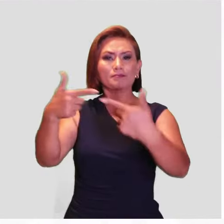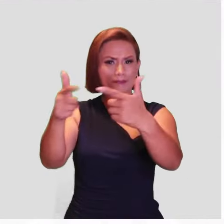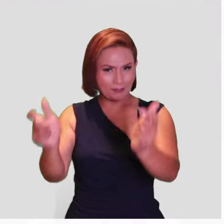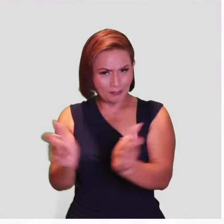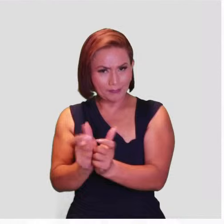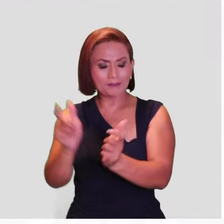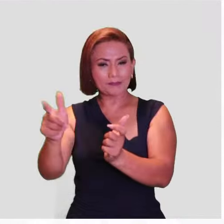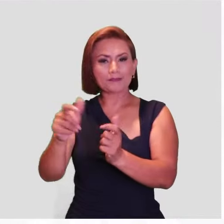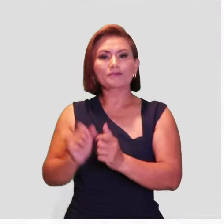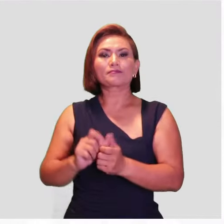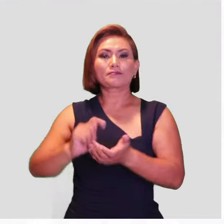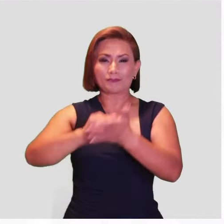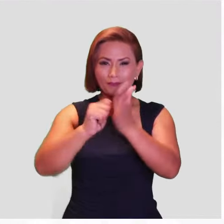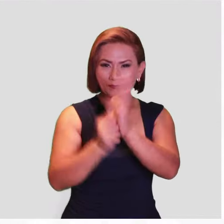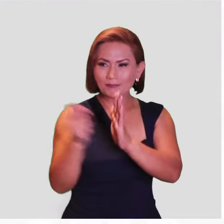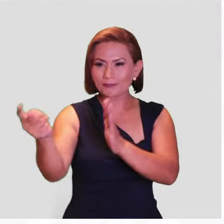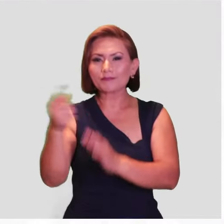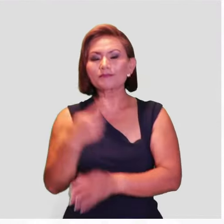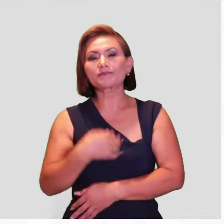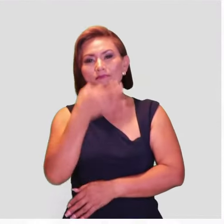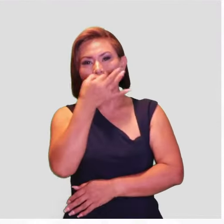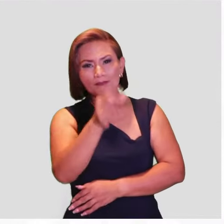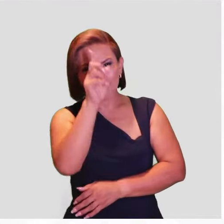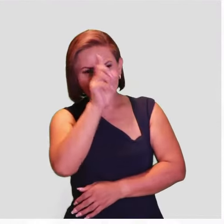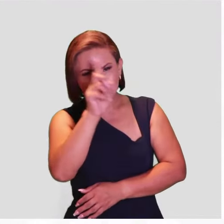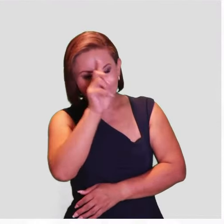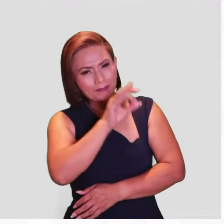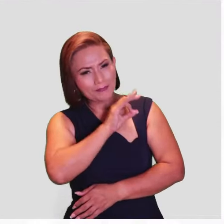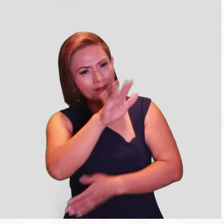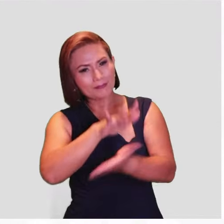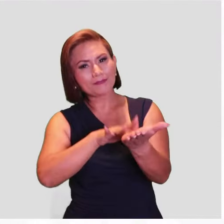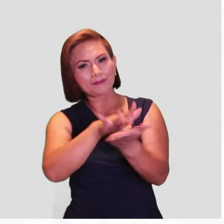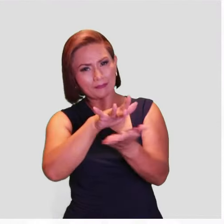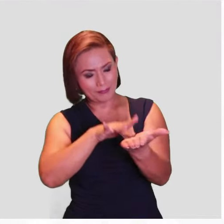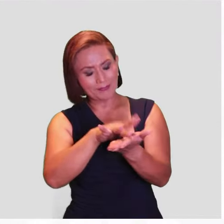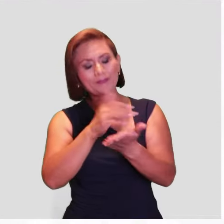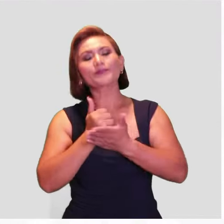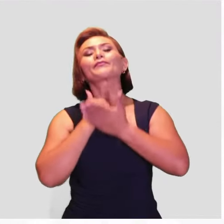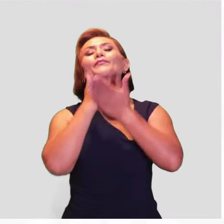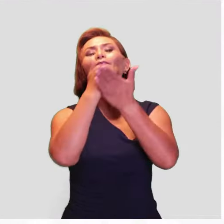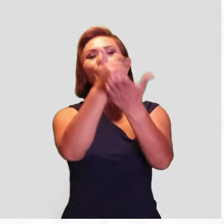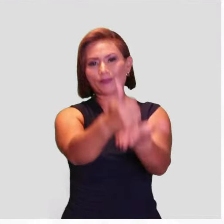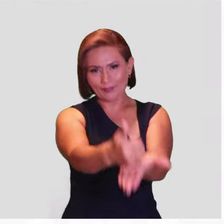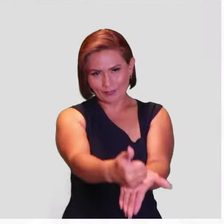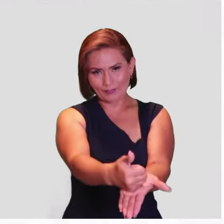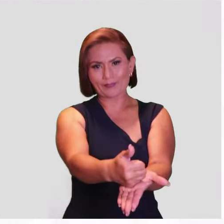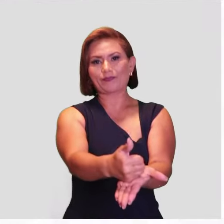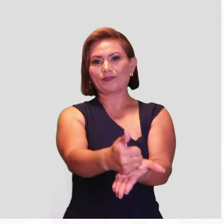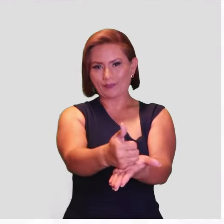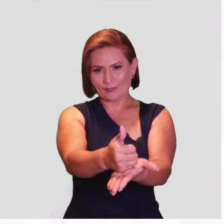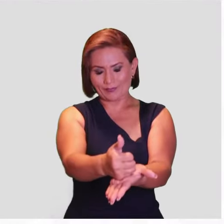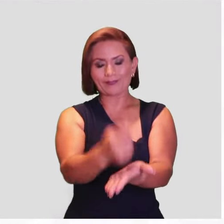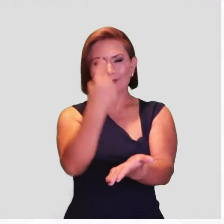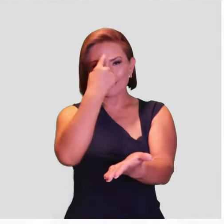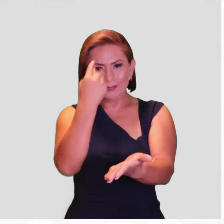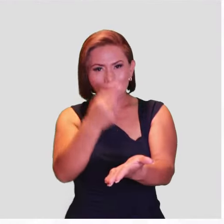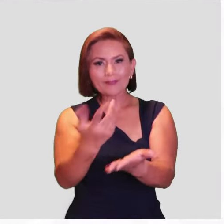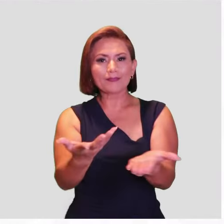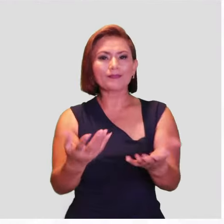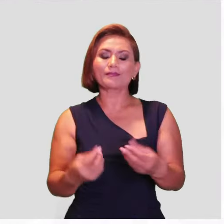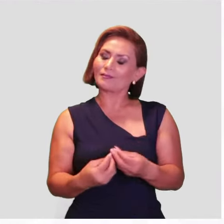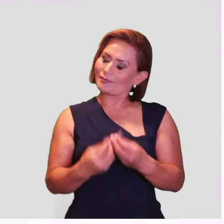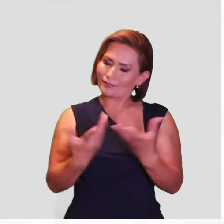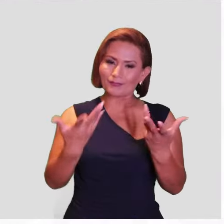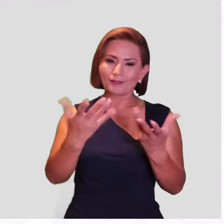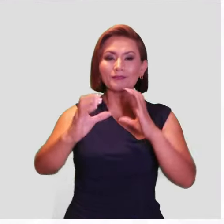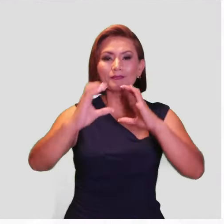y tener comunicación con el apoyo, con el equipo del Instituto Electoral del Estado de Querétaro para que puedan tener